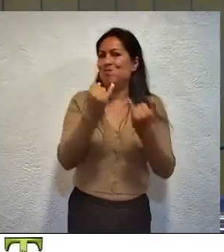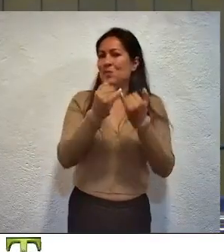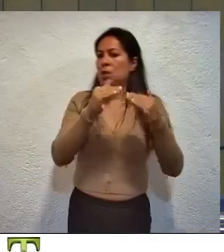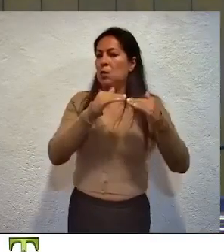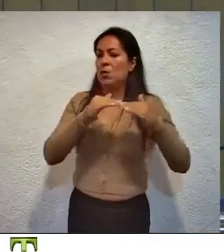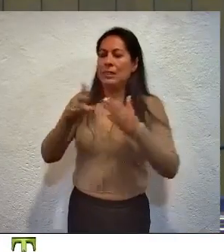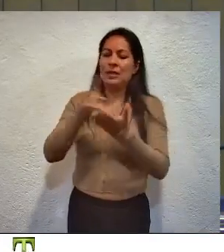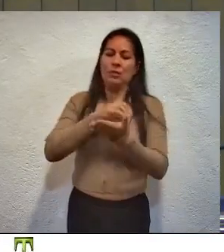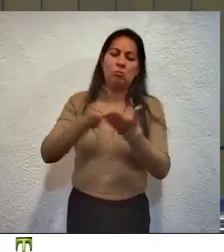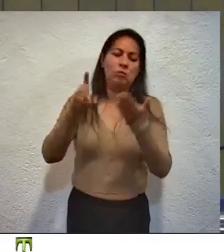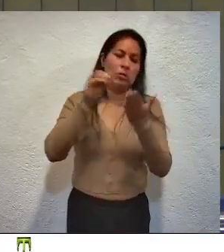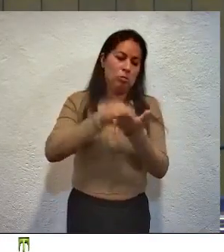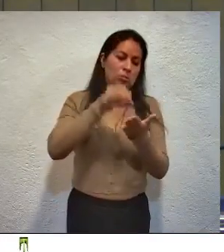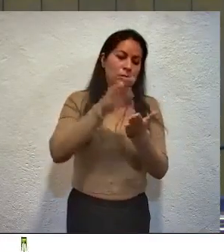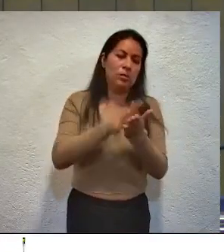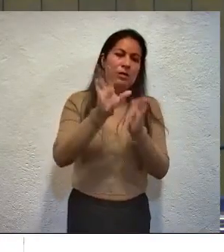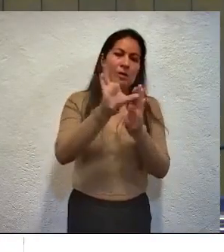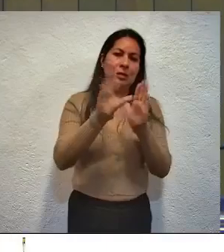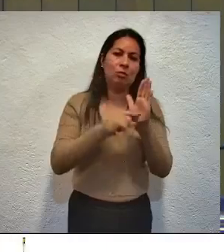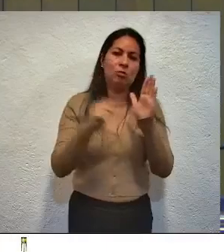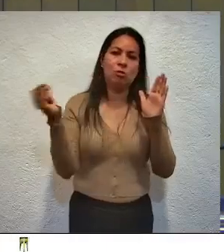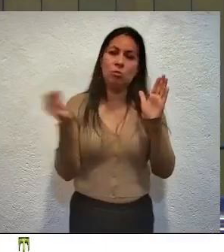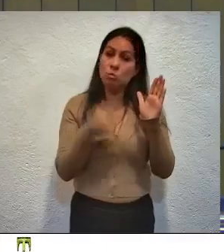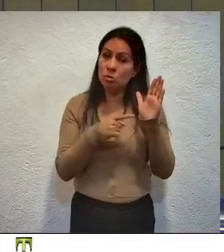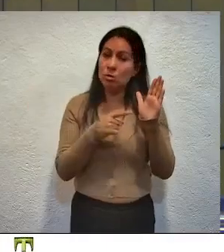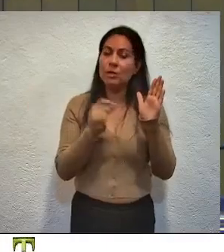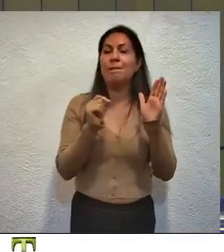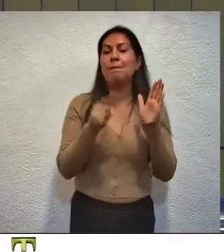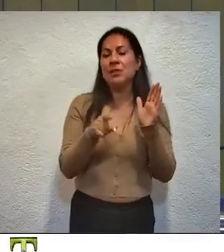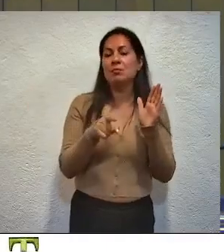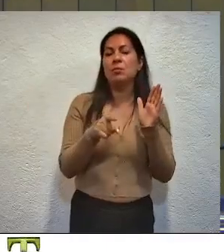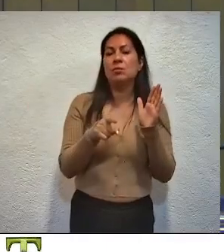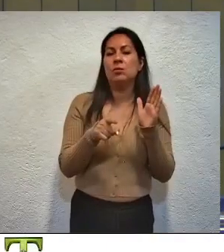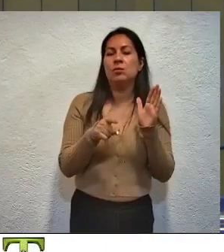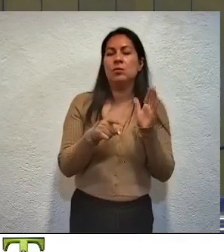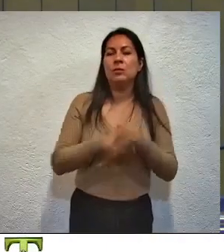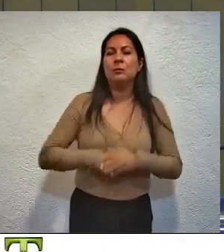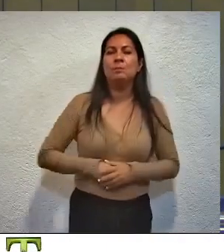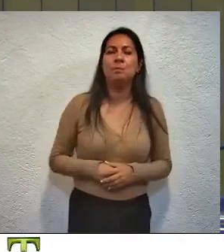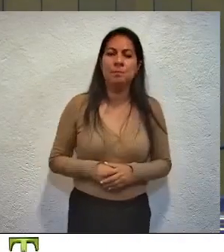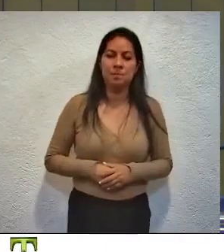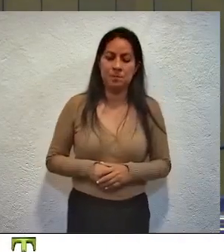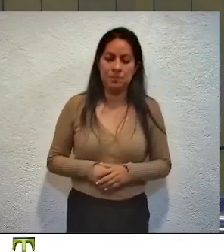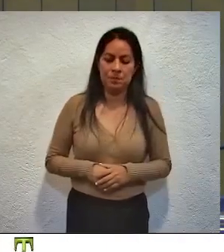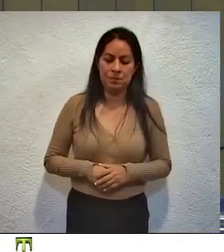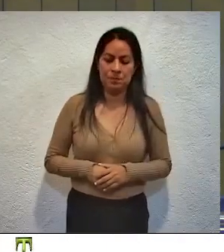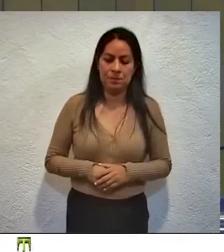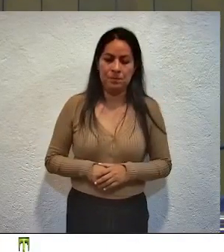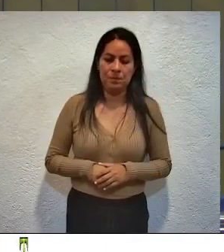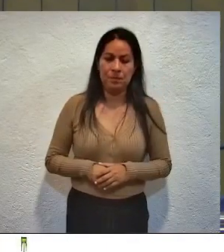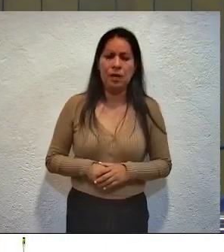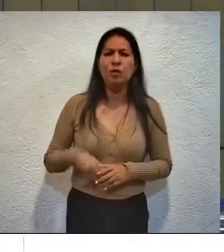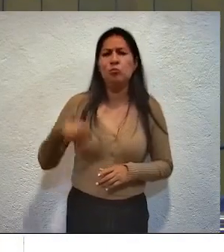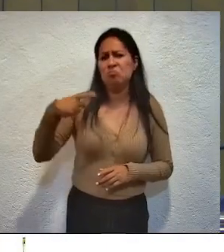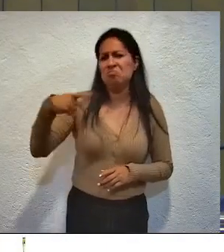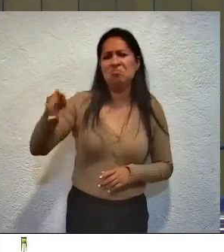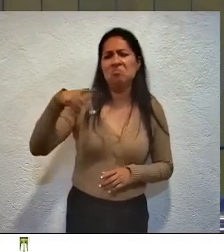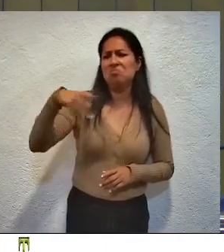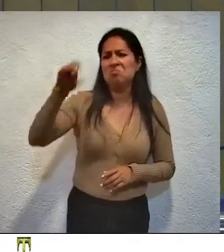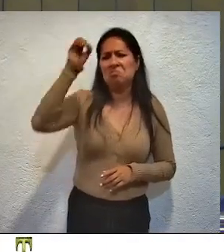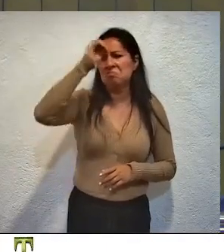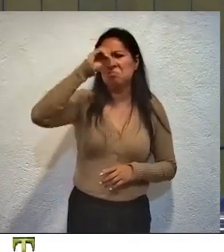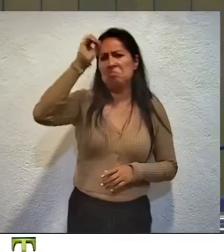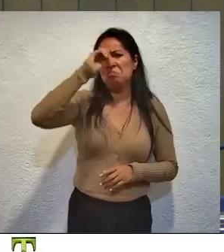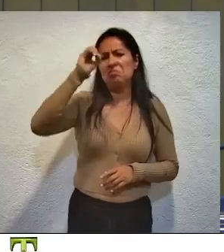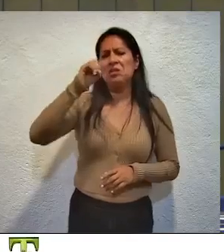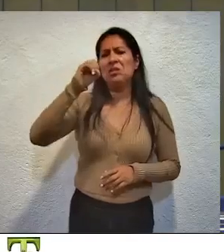derecho fundamental establecido en la Constitución, y desde luego desde su contraposición, que es el derecho a